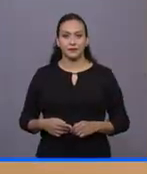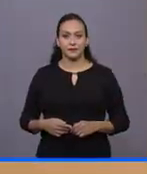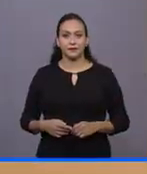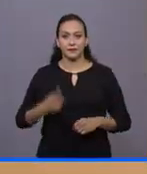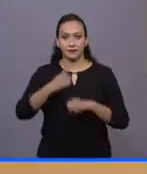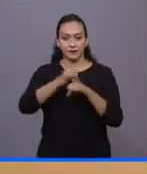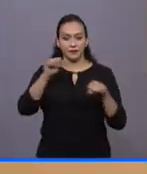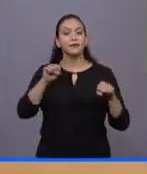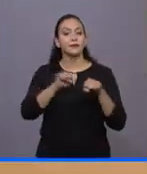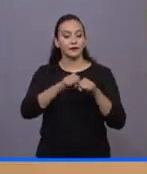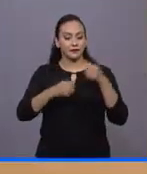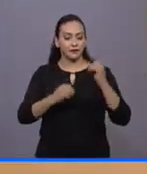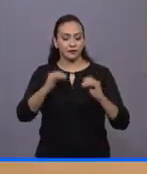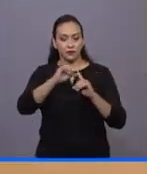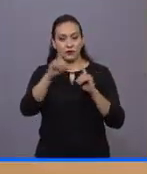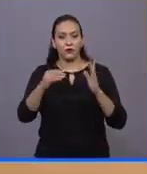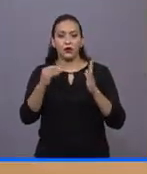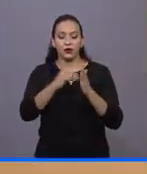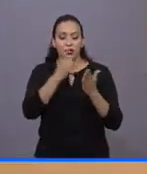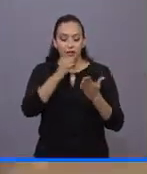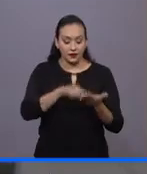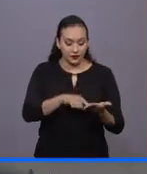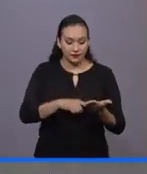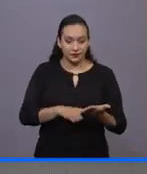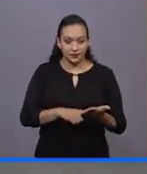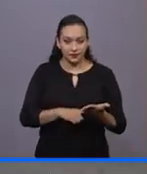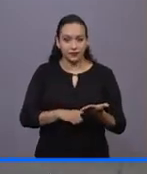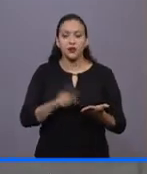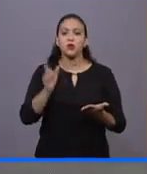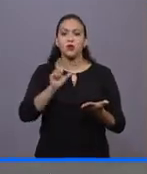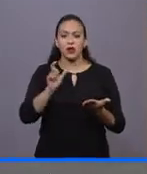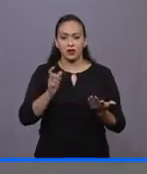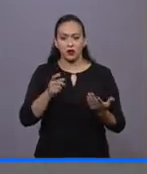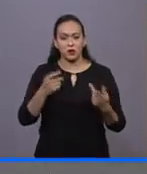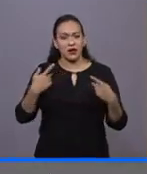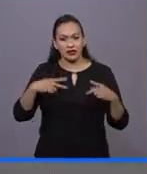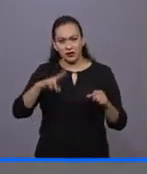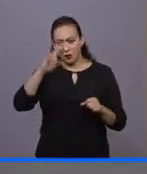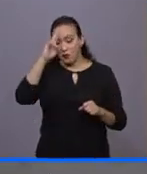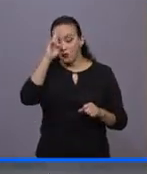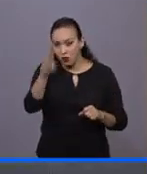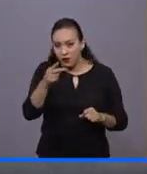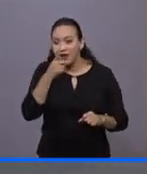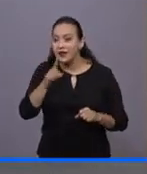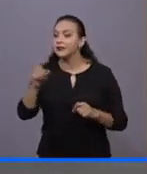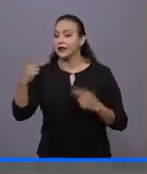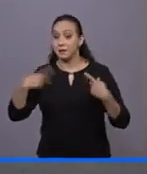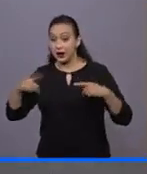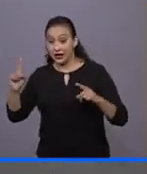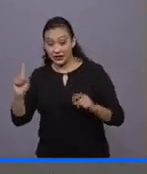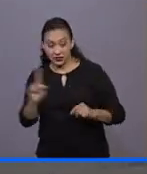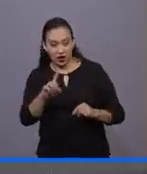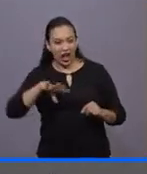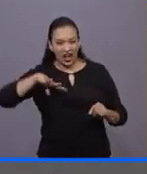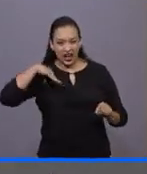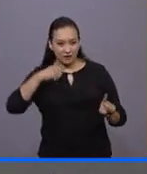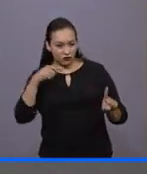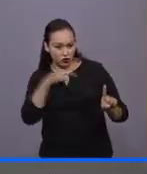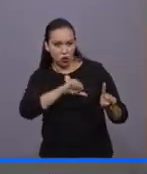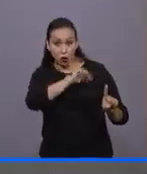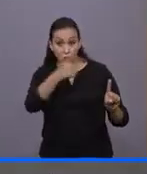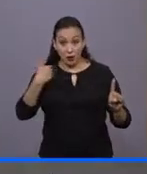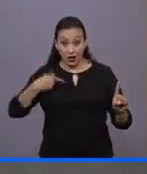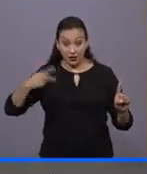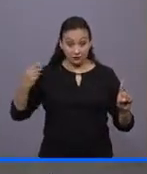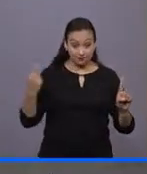La primera sala de la Corte estableció que la prohibición de explotación de la persona por la persona puede analizarse en cualquier contrato,